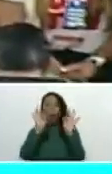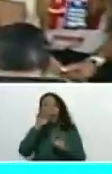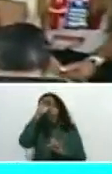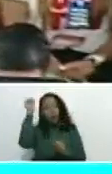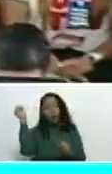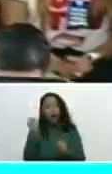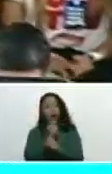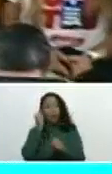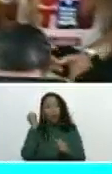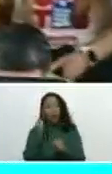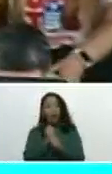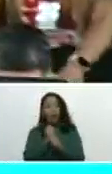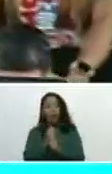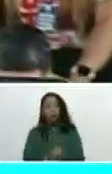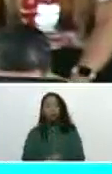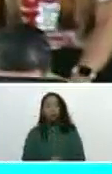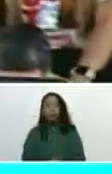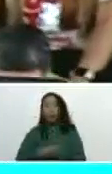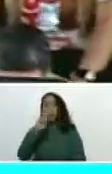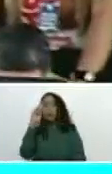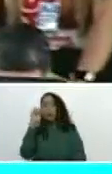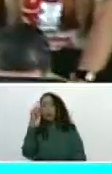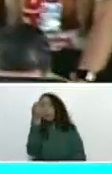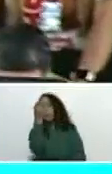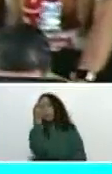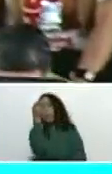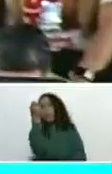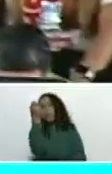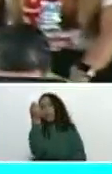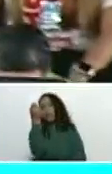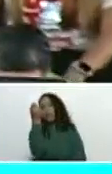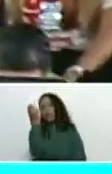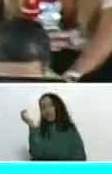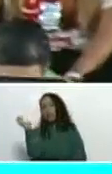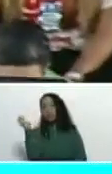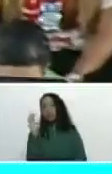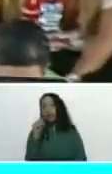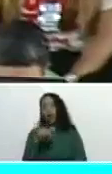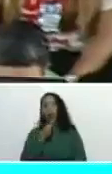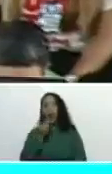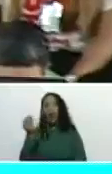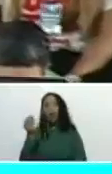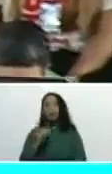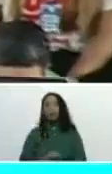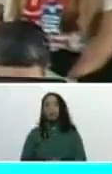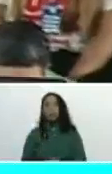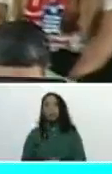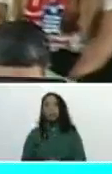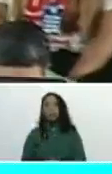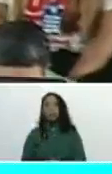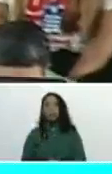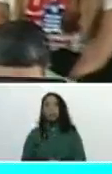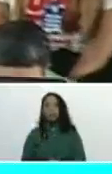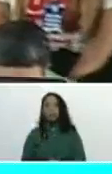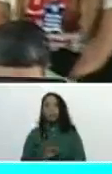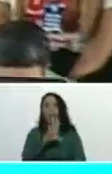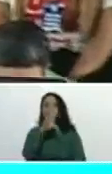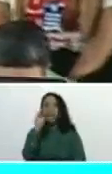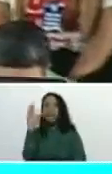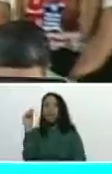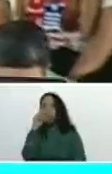trabajo que nunca jamás se habían traído a la juventud. En 500